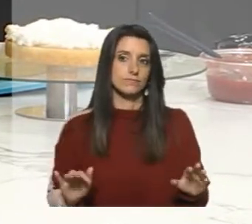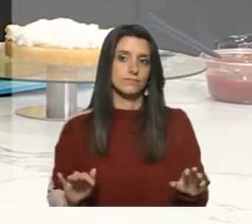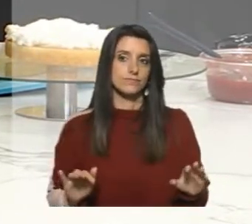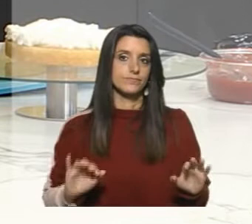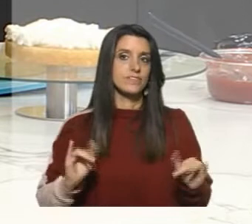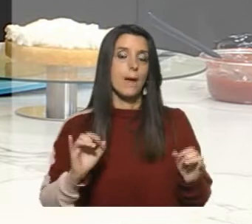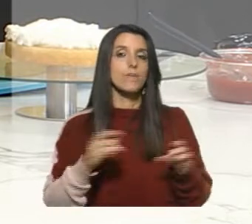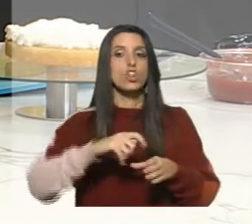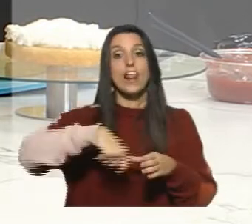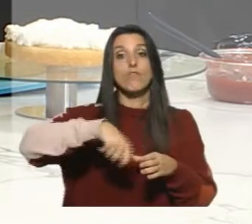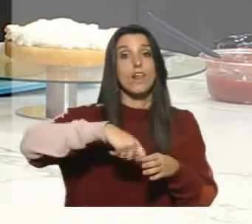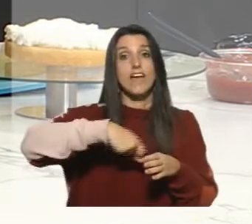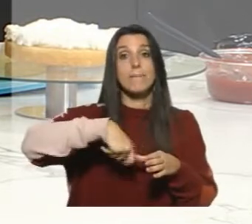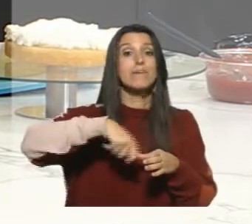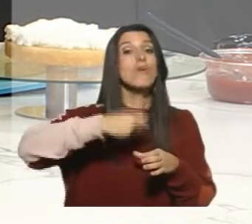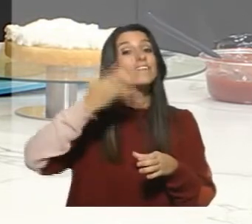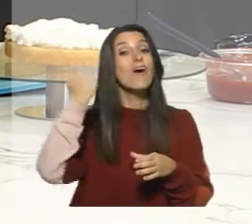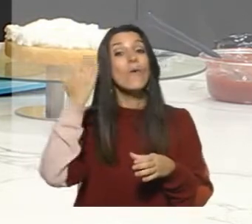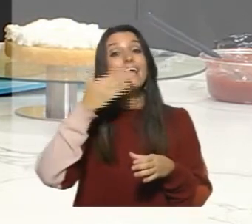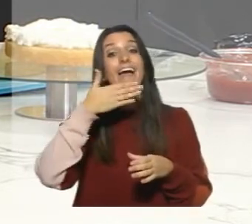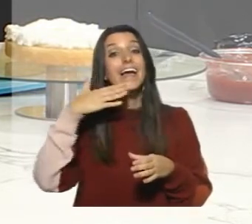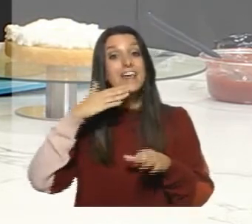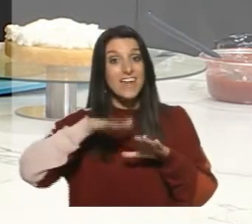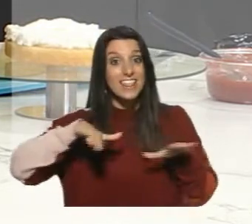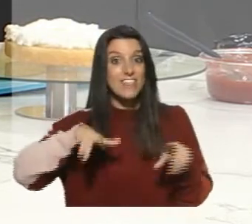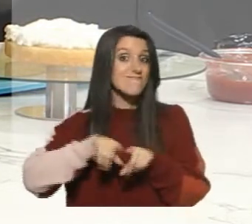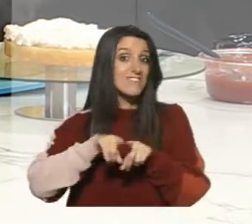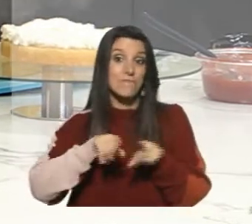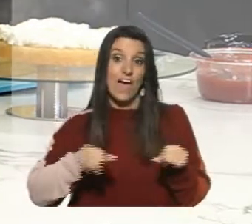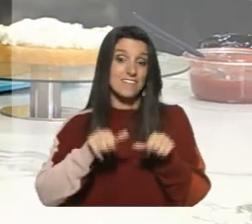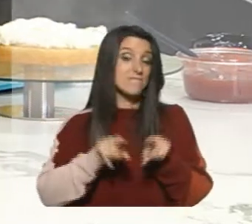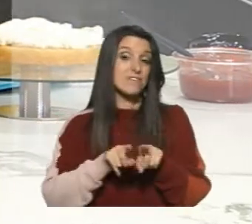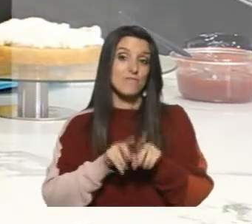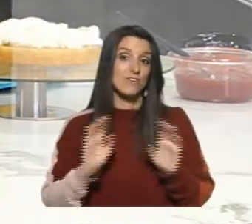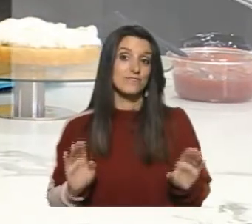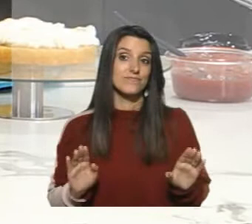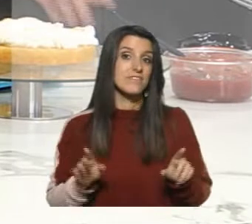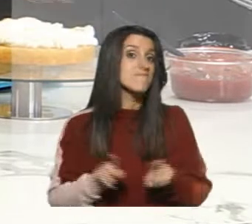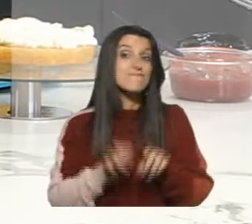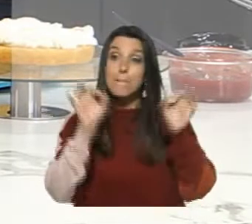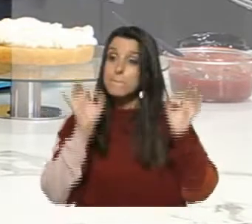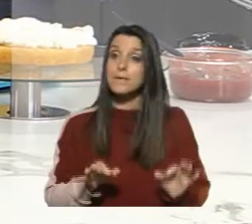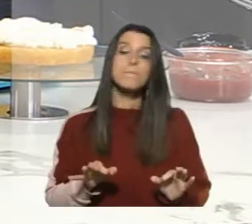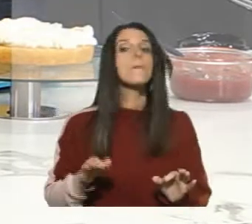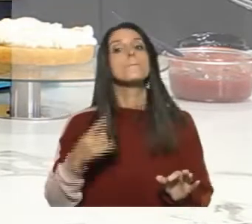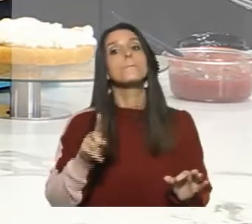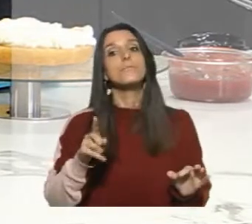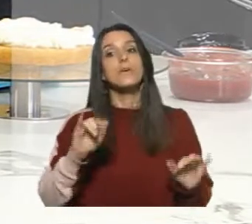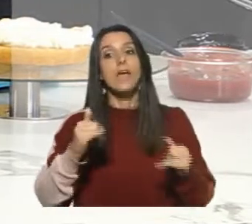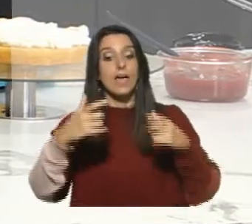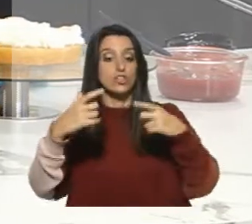ahí tenés que revolver, como cuando hacías la cremita, ¿viste? Para los peques de chiquitos. Muy bien. Sí, pues, tal cual. Mira, acá tengo el